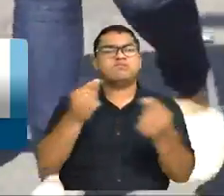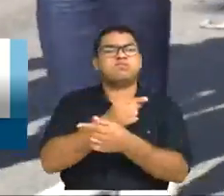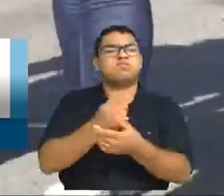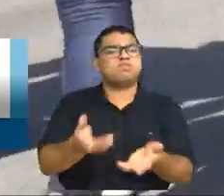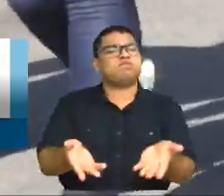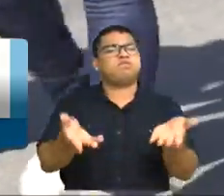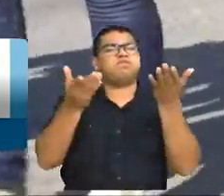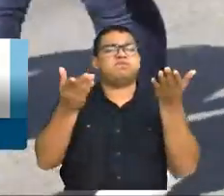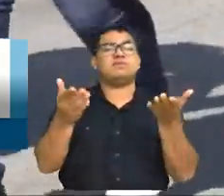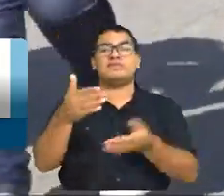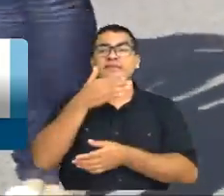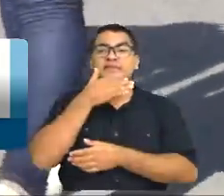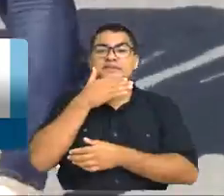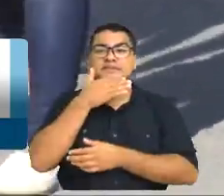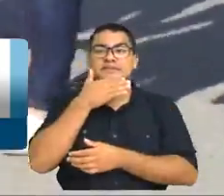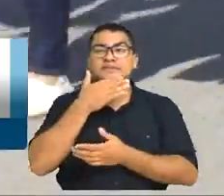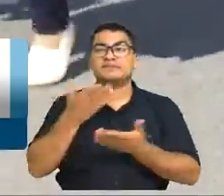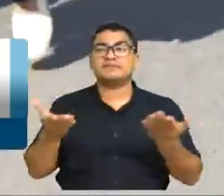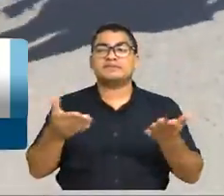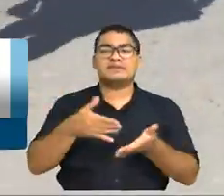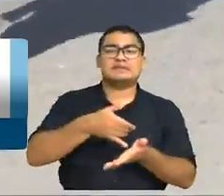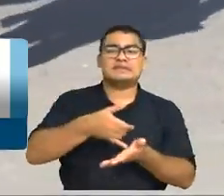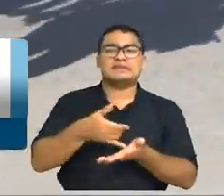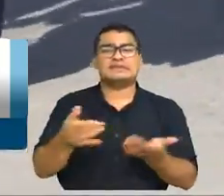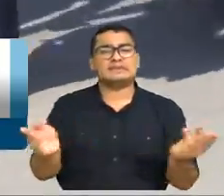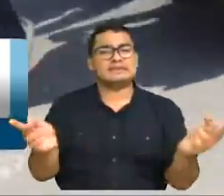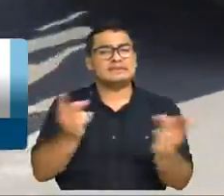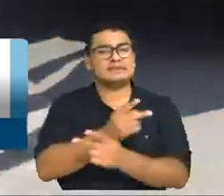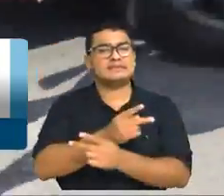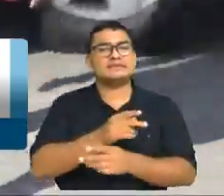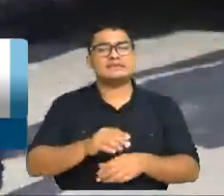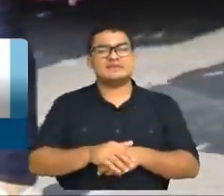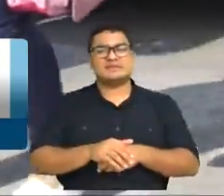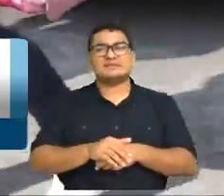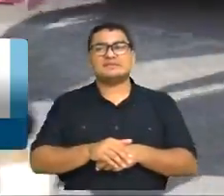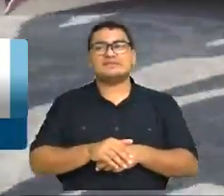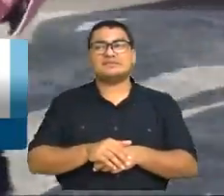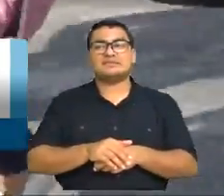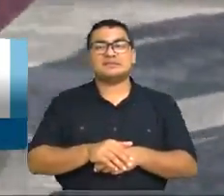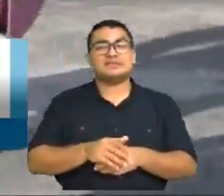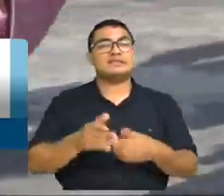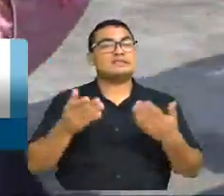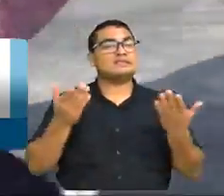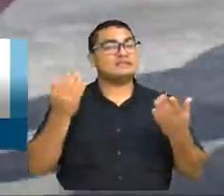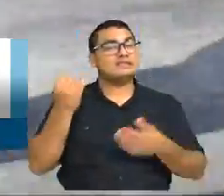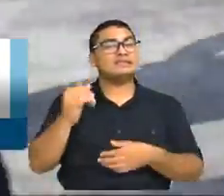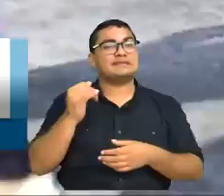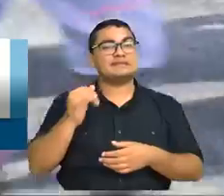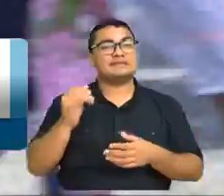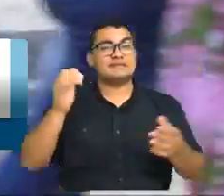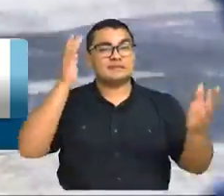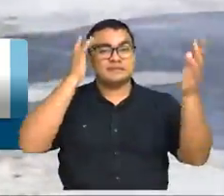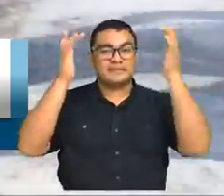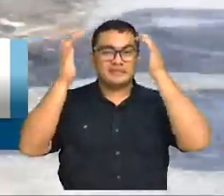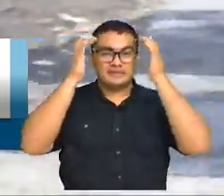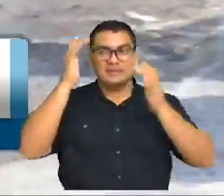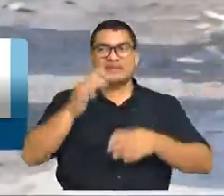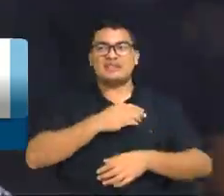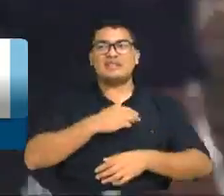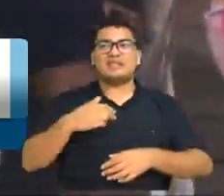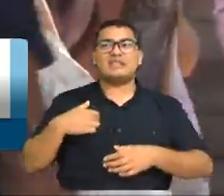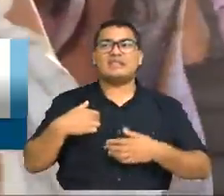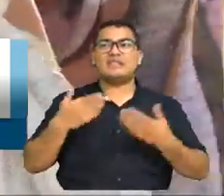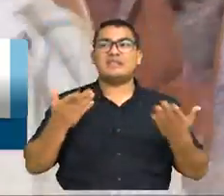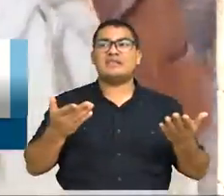estos extremos de salud. Sí, realmente que es algo angustiante al momento de tenerlo. Lo primero que se hace en este caso es desvestir